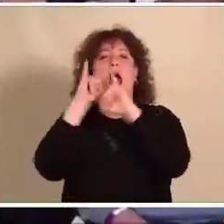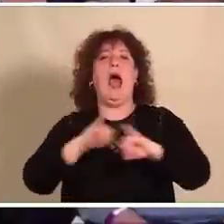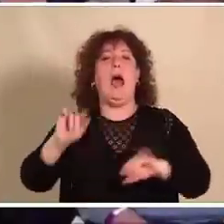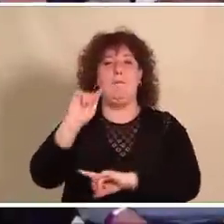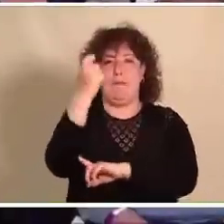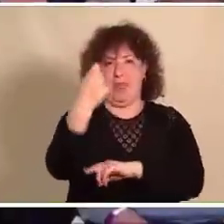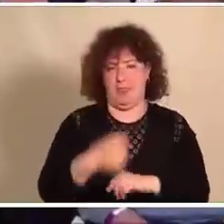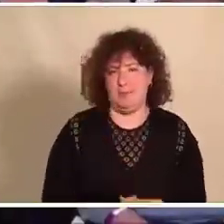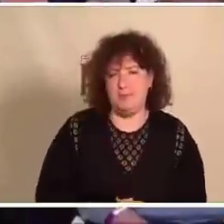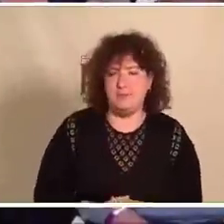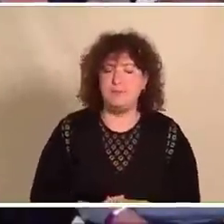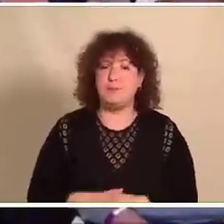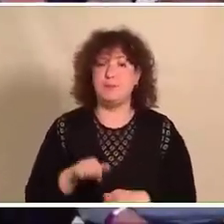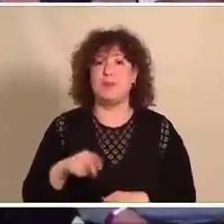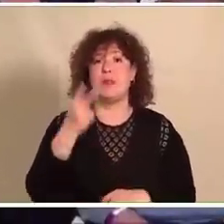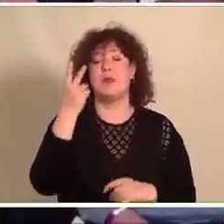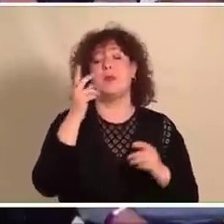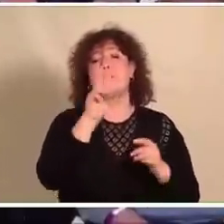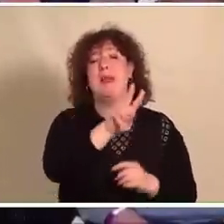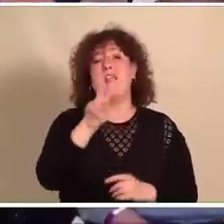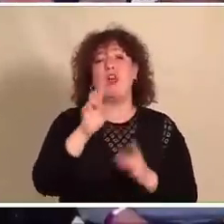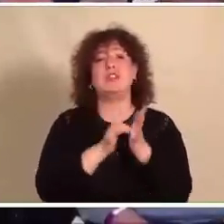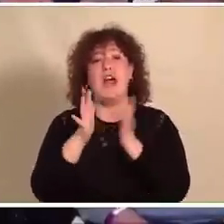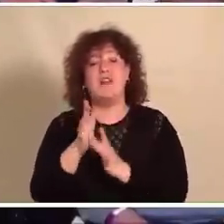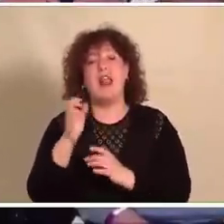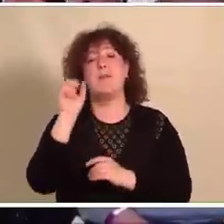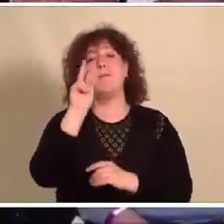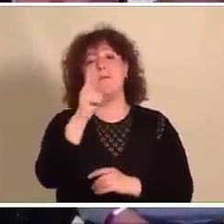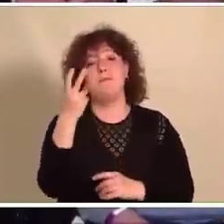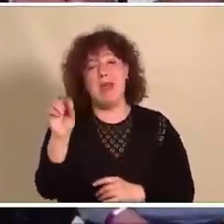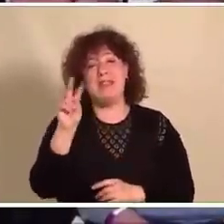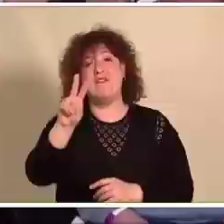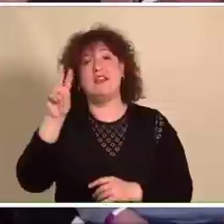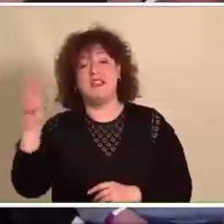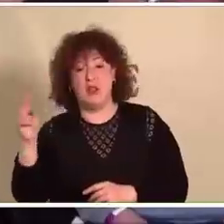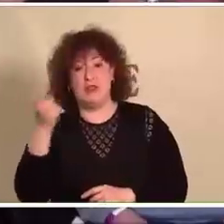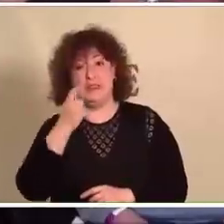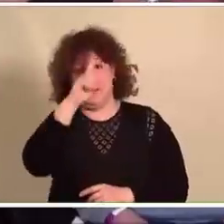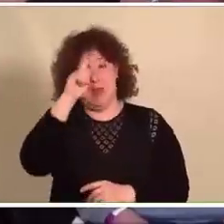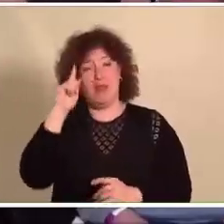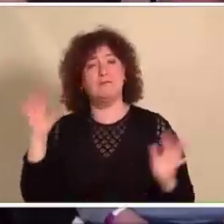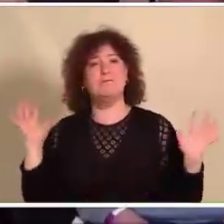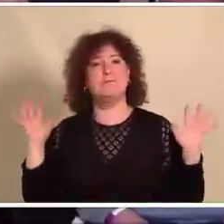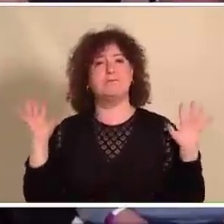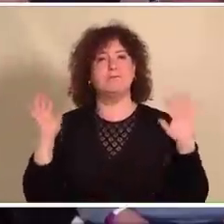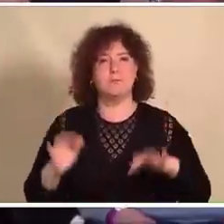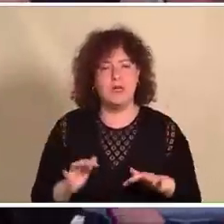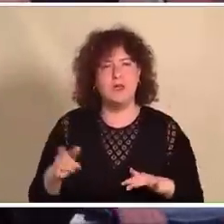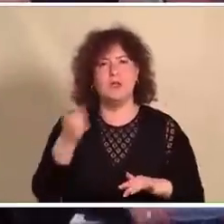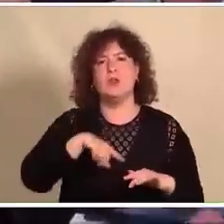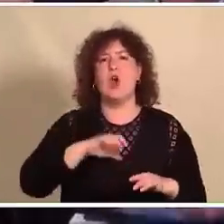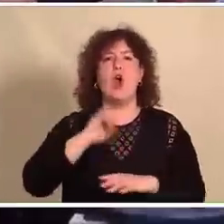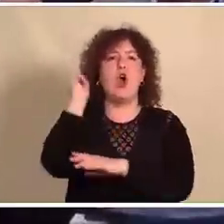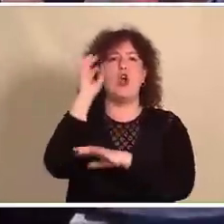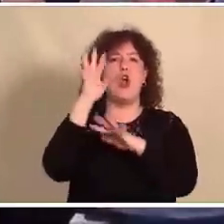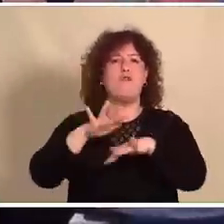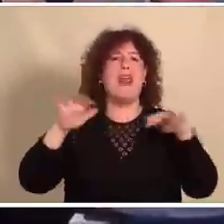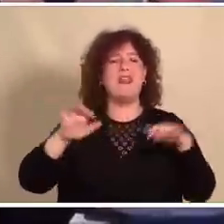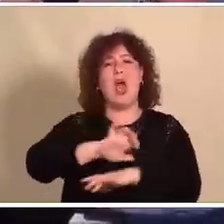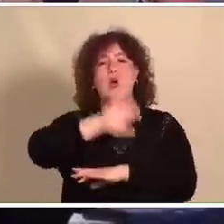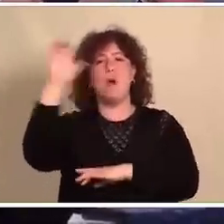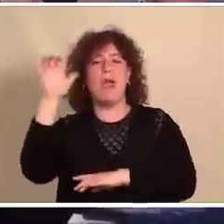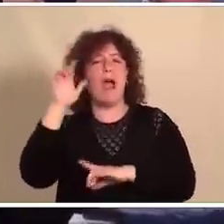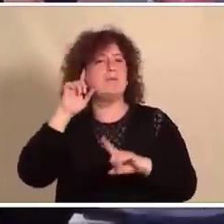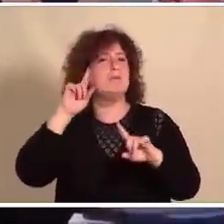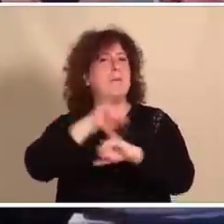22 de abril del año 2022 estamos reunidos aquí en Madrid para celebrar una conferencia europeo por la